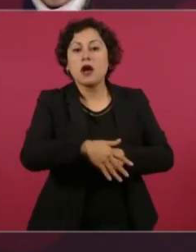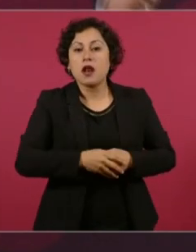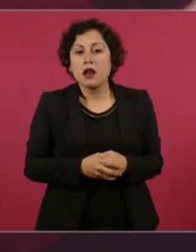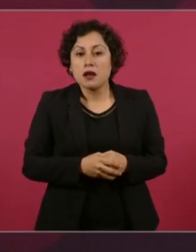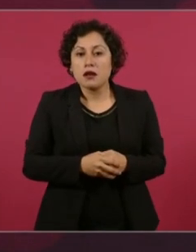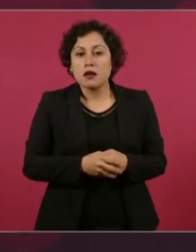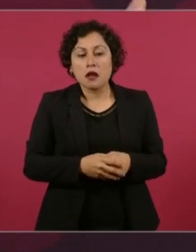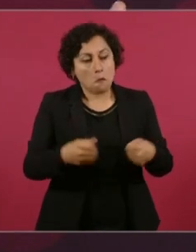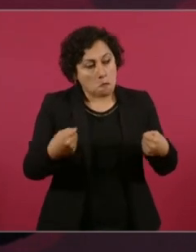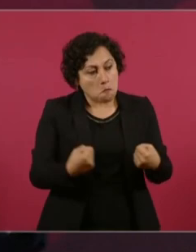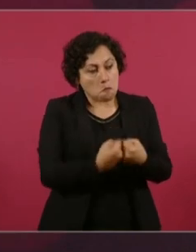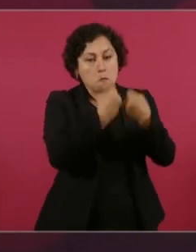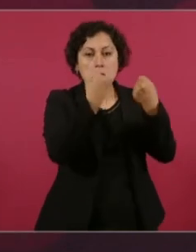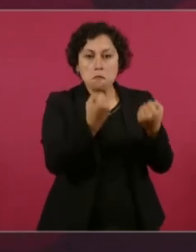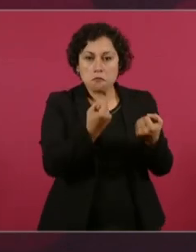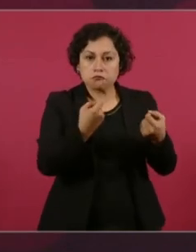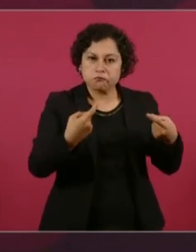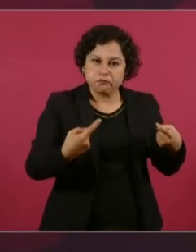por lo de García Luna,